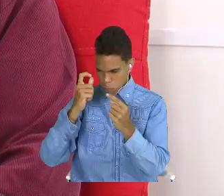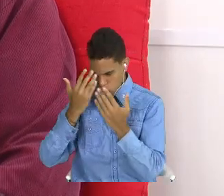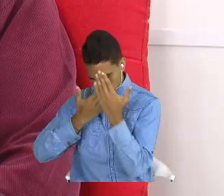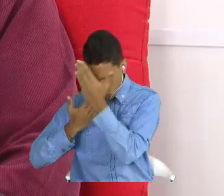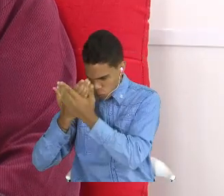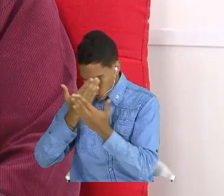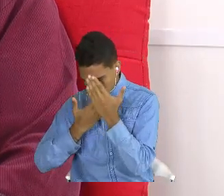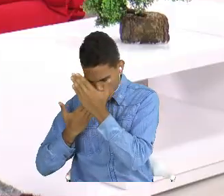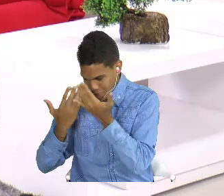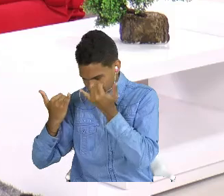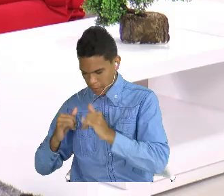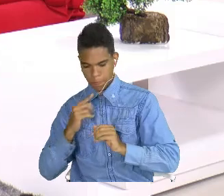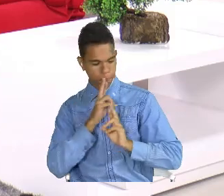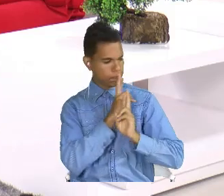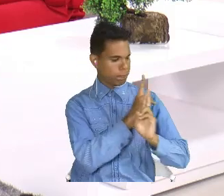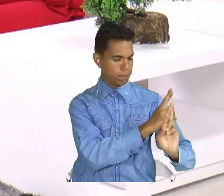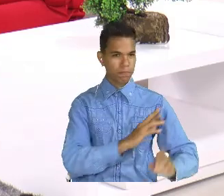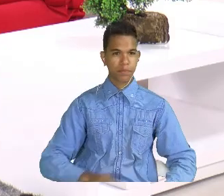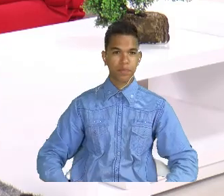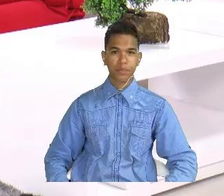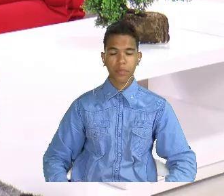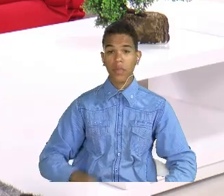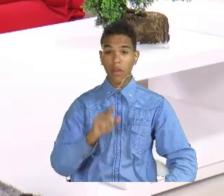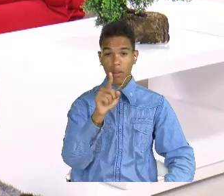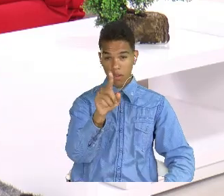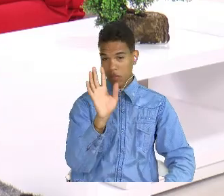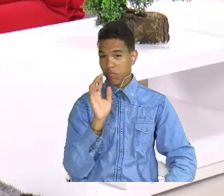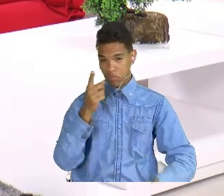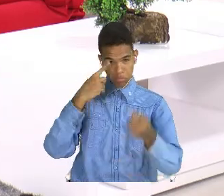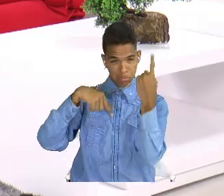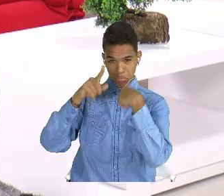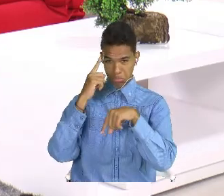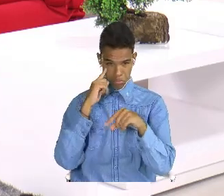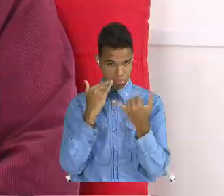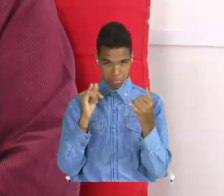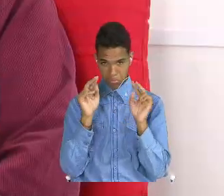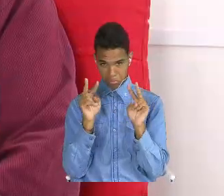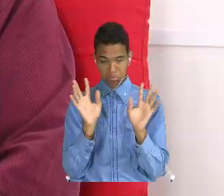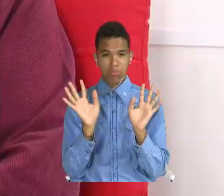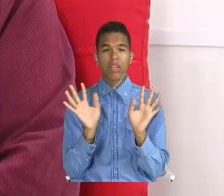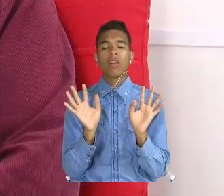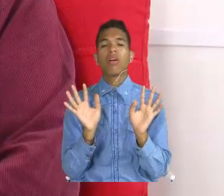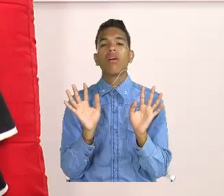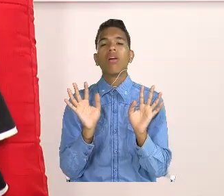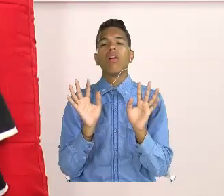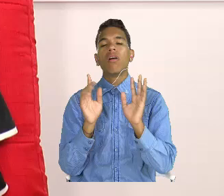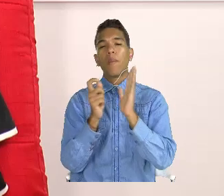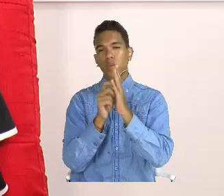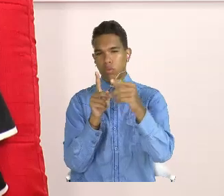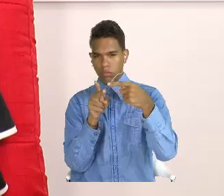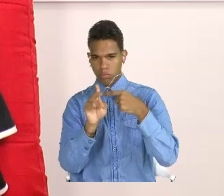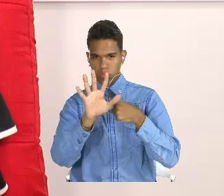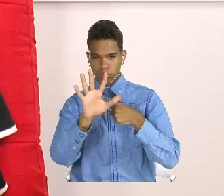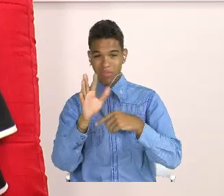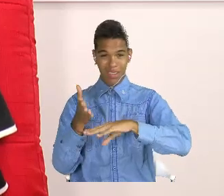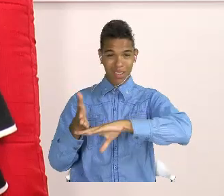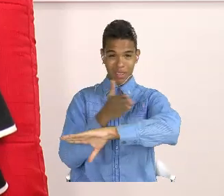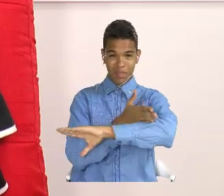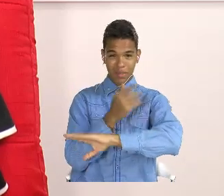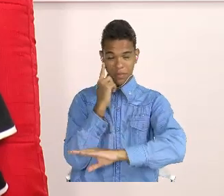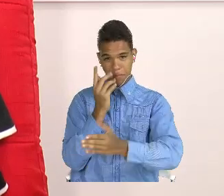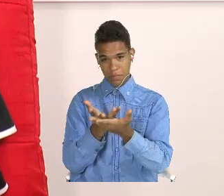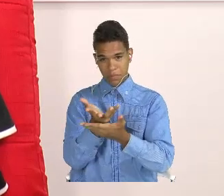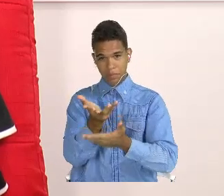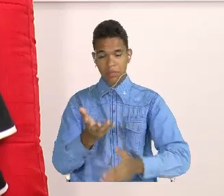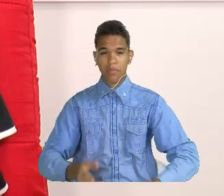Listo. Bueno, ustedes ya escucharon al doctor con parte del desarrollo del tema del día. Vamos a una pequeña pausa comercial, pero antes recomendarles que